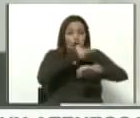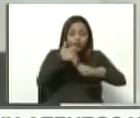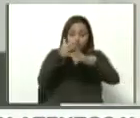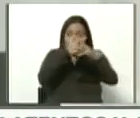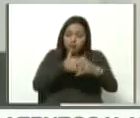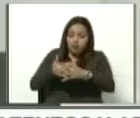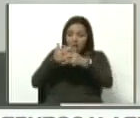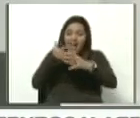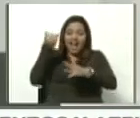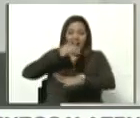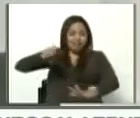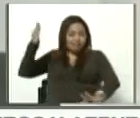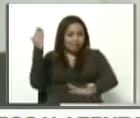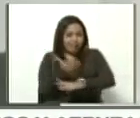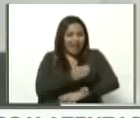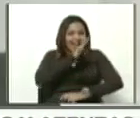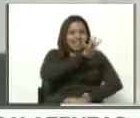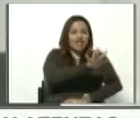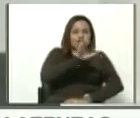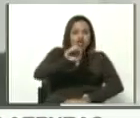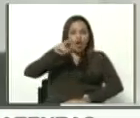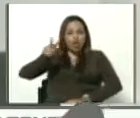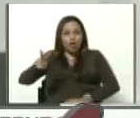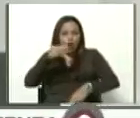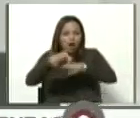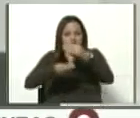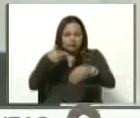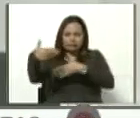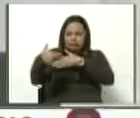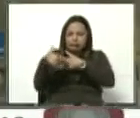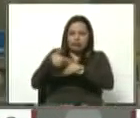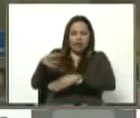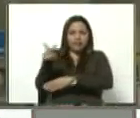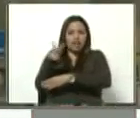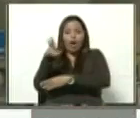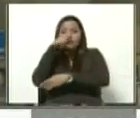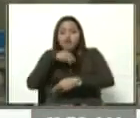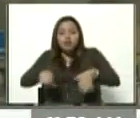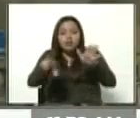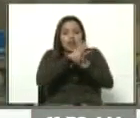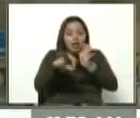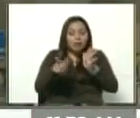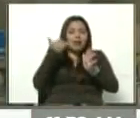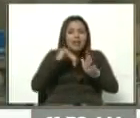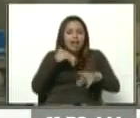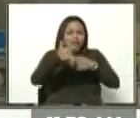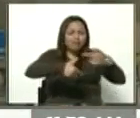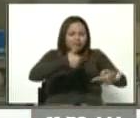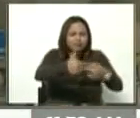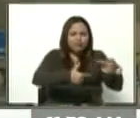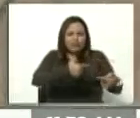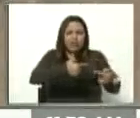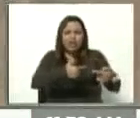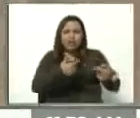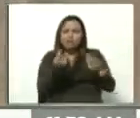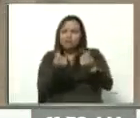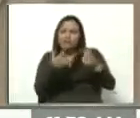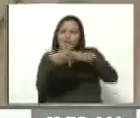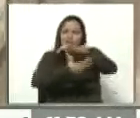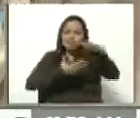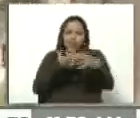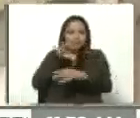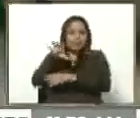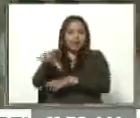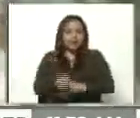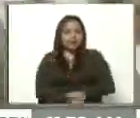impuso 502 medidas coercitivas unilaterales e ilegales para provocar una crisis económica en el país, lo que